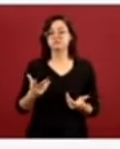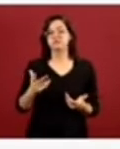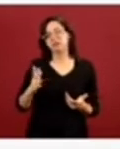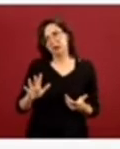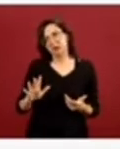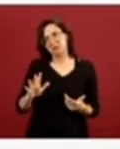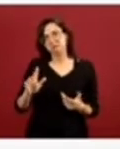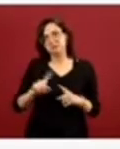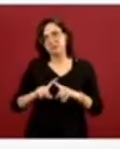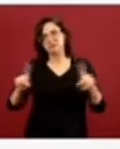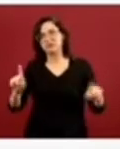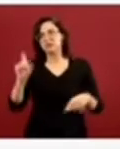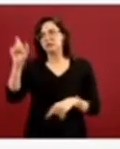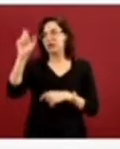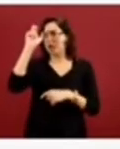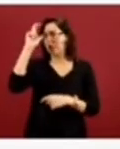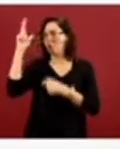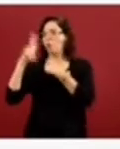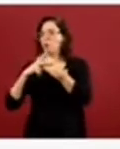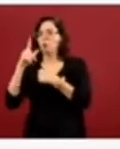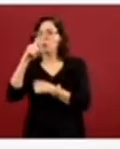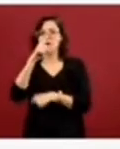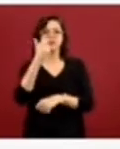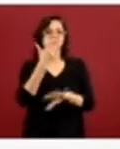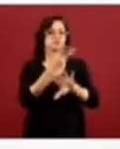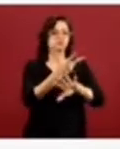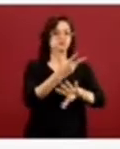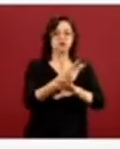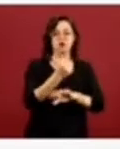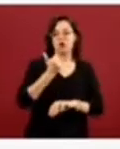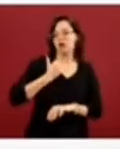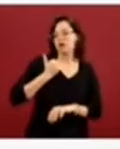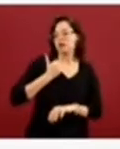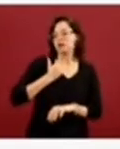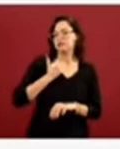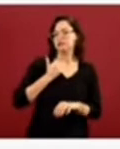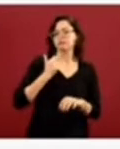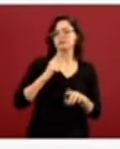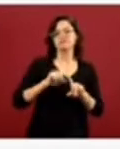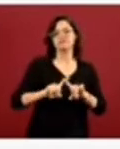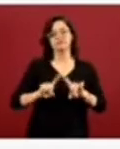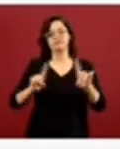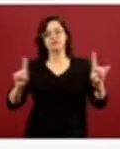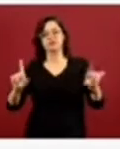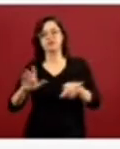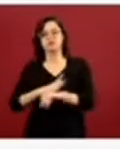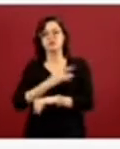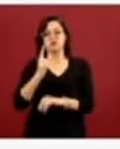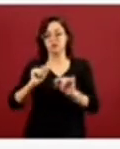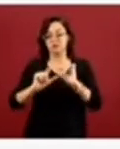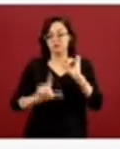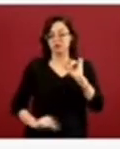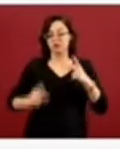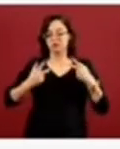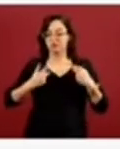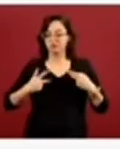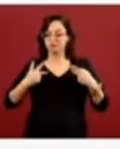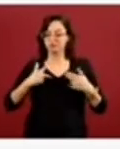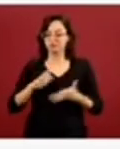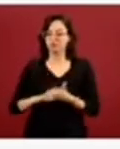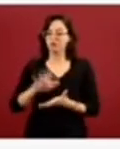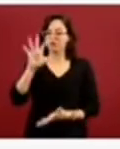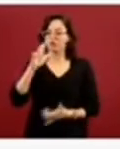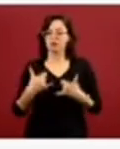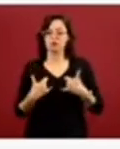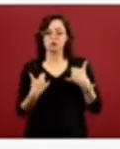región europea o Estados Unidos o Canadá, es un país donde la población es más joven. Tenemos más o menos